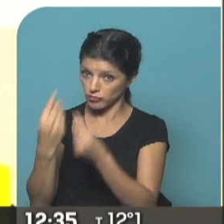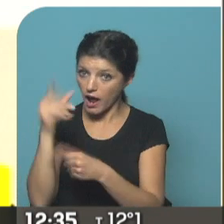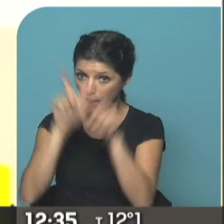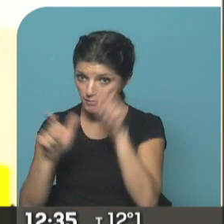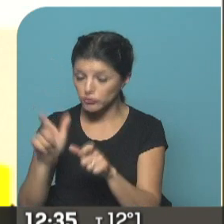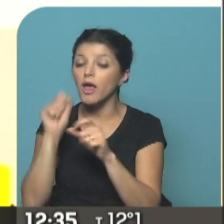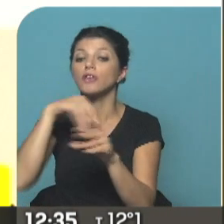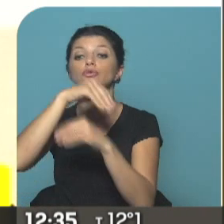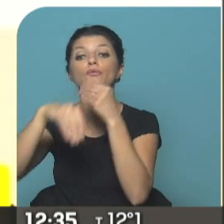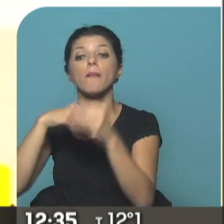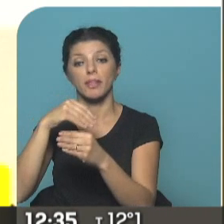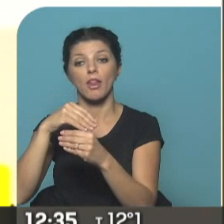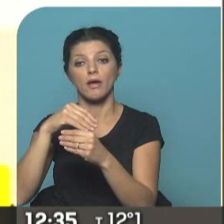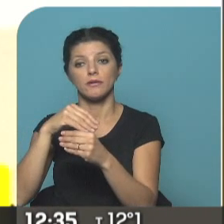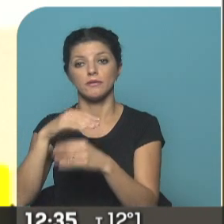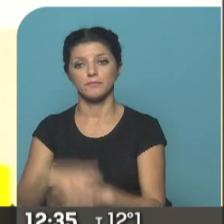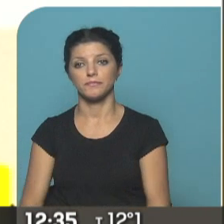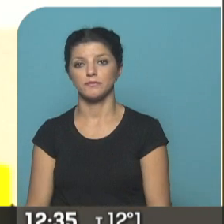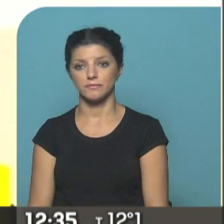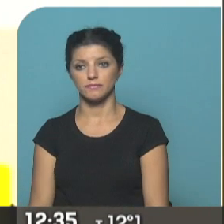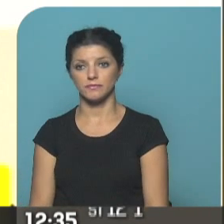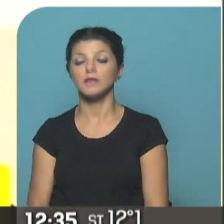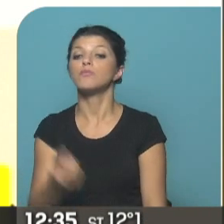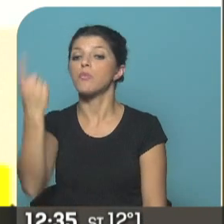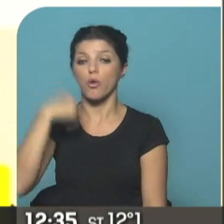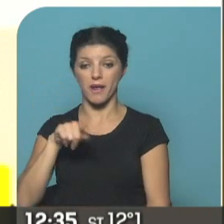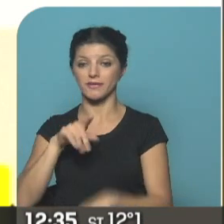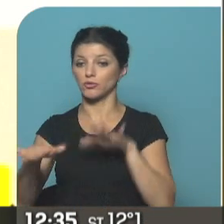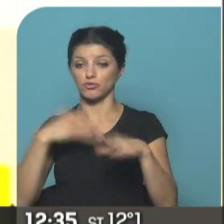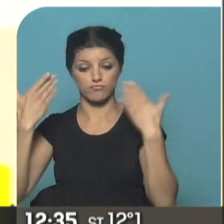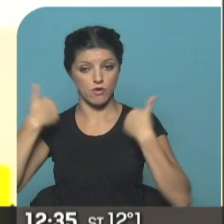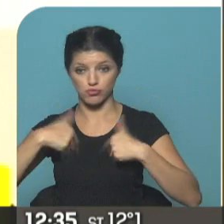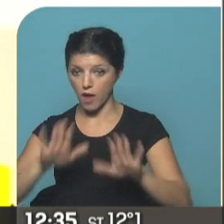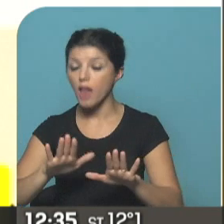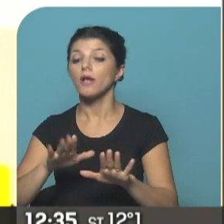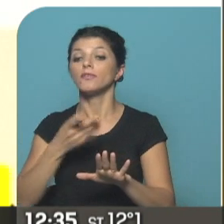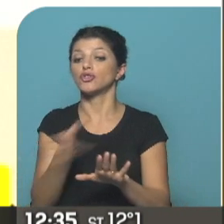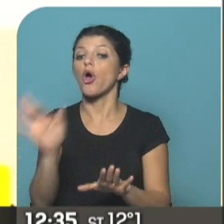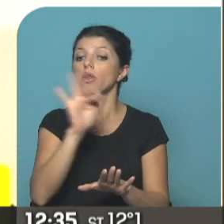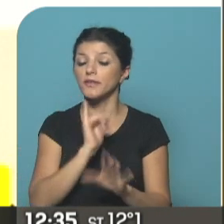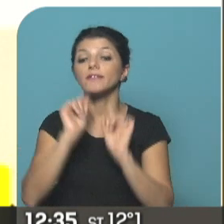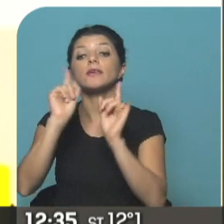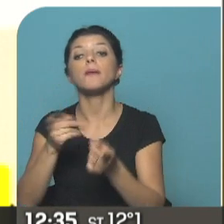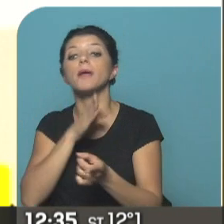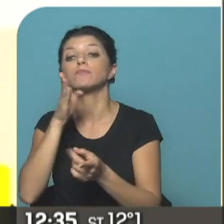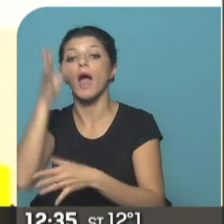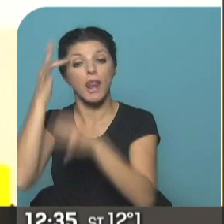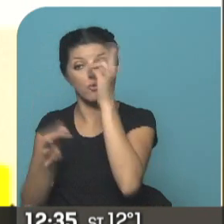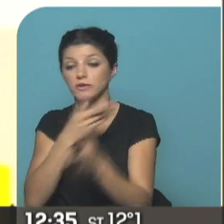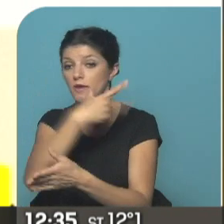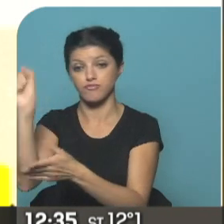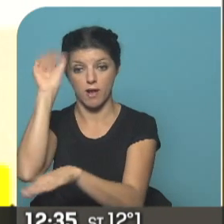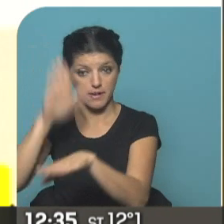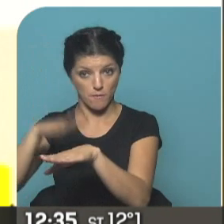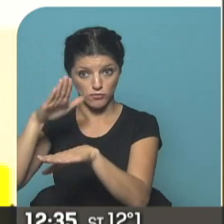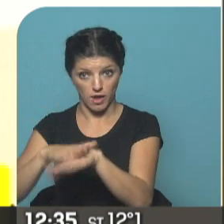confortar a sus familias, restablecer cuanto antes la normalidad ciudadana y poner ante la justicia a los responsables de